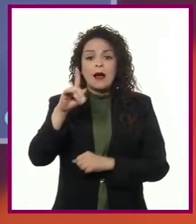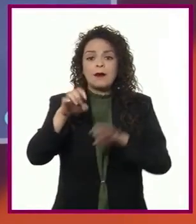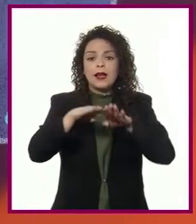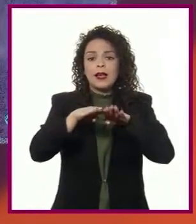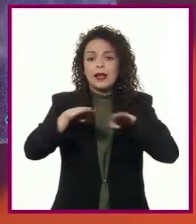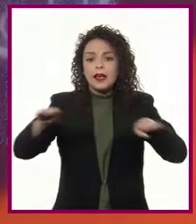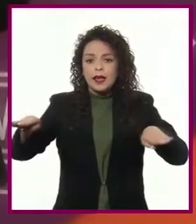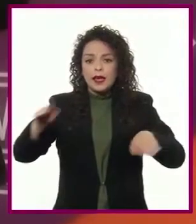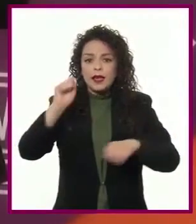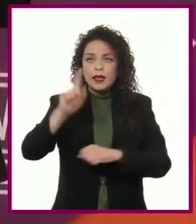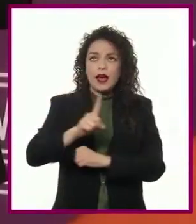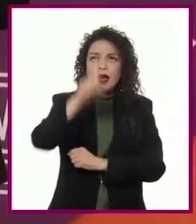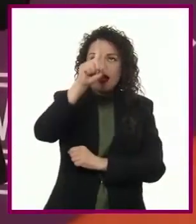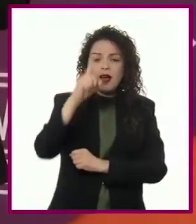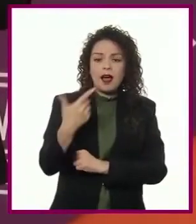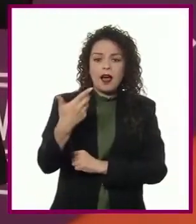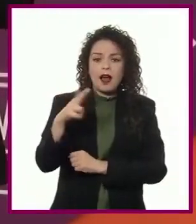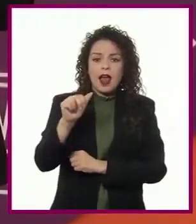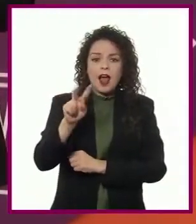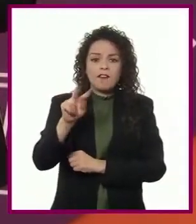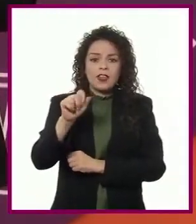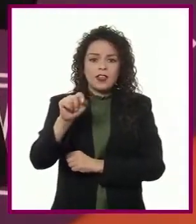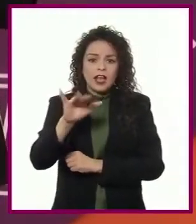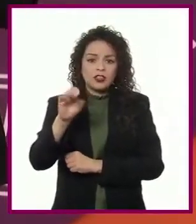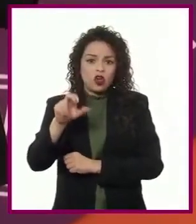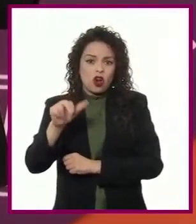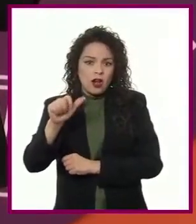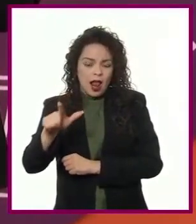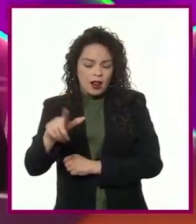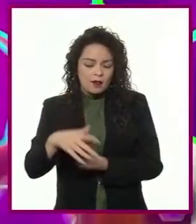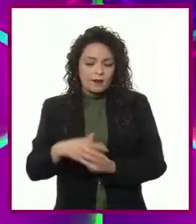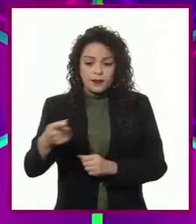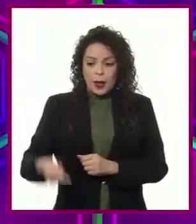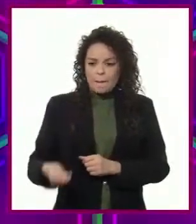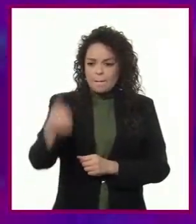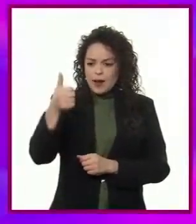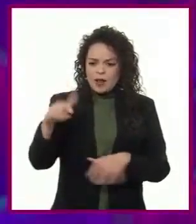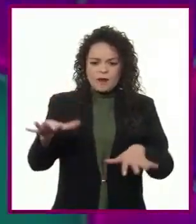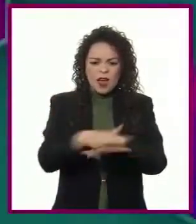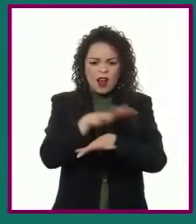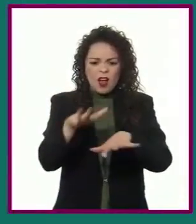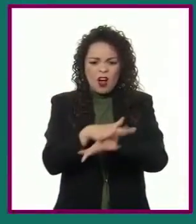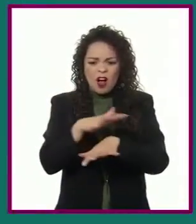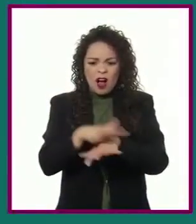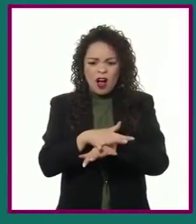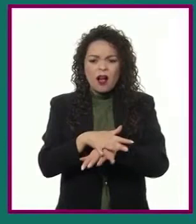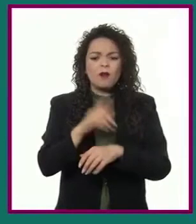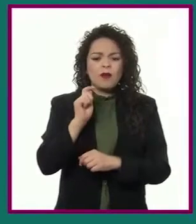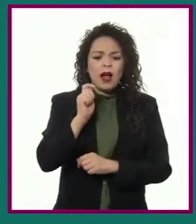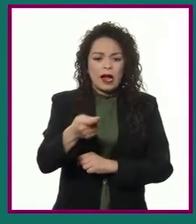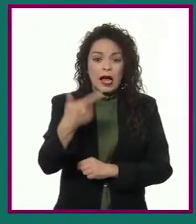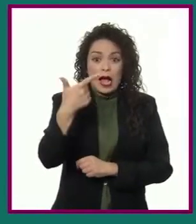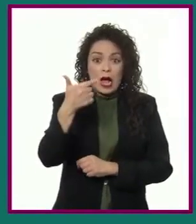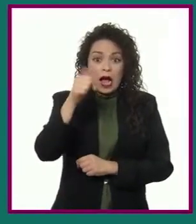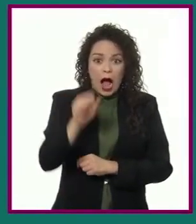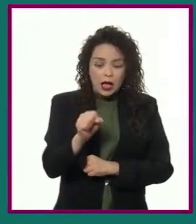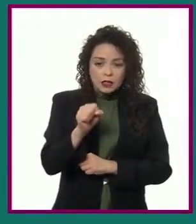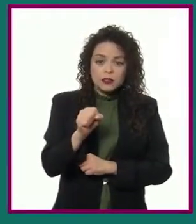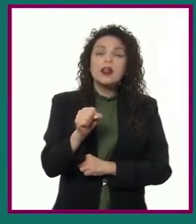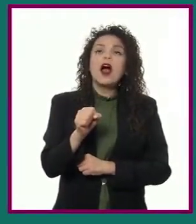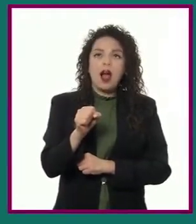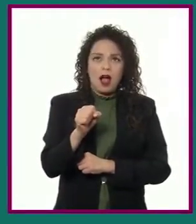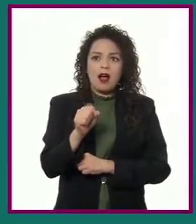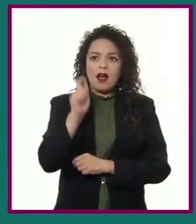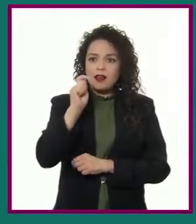gravitacional. Las primeras variaciones causaron que los gases fueran atraídos hacia áreas